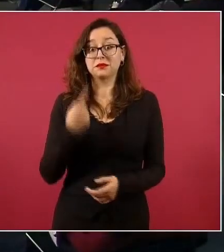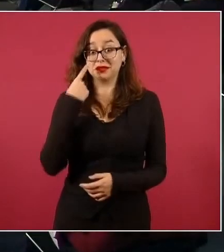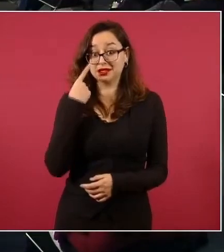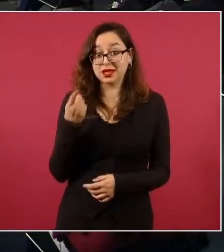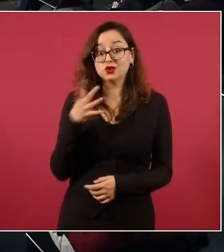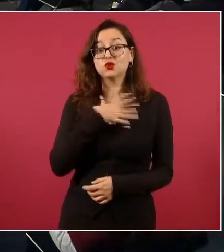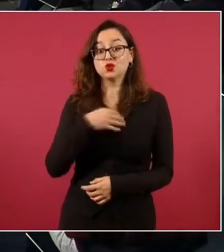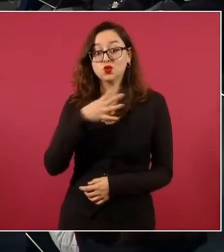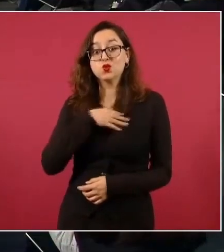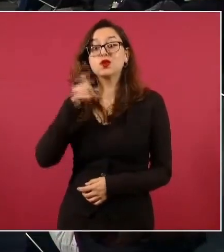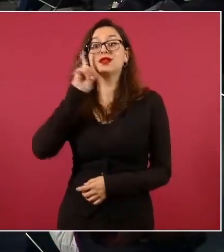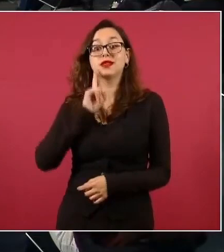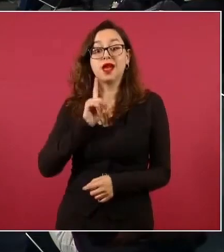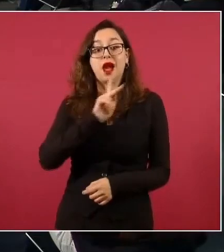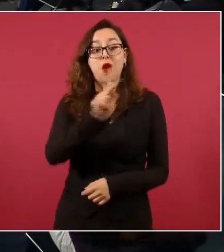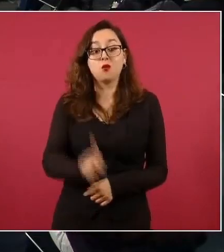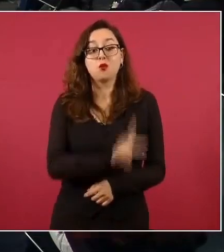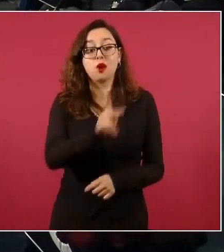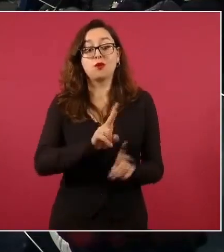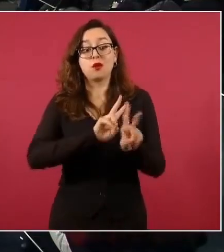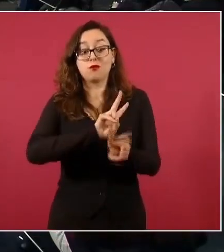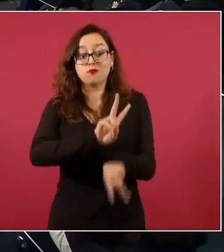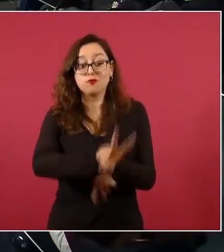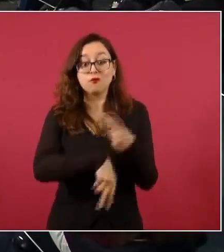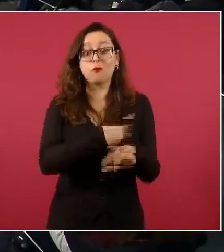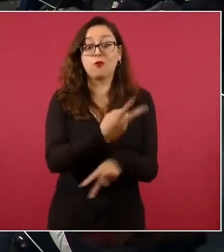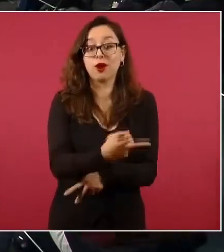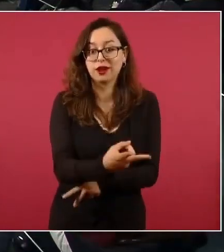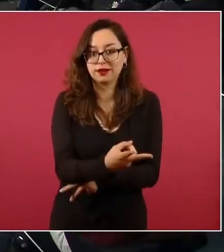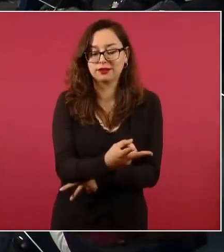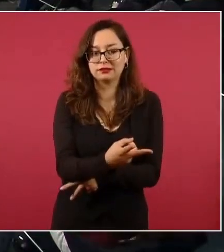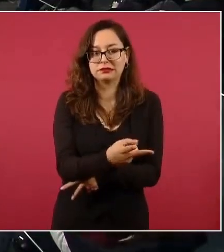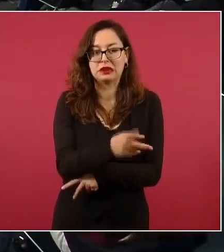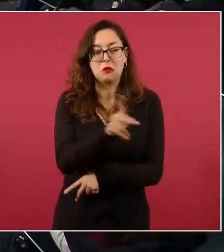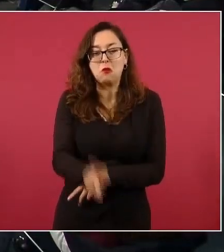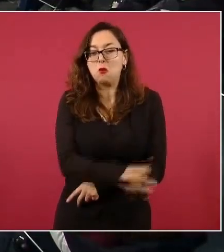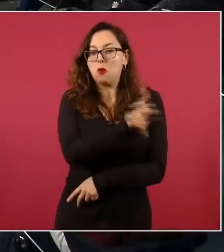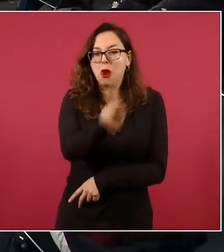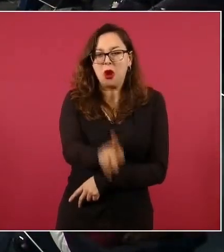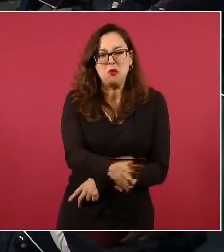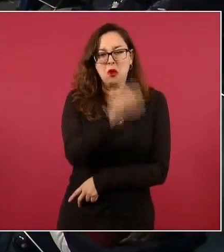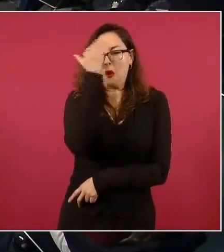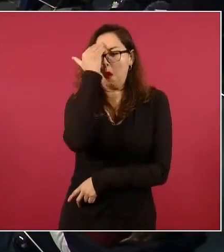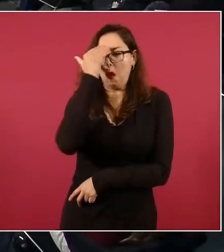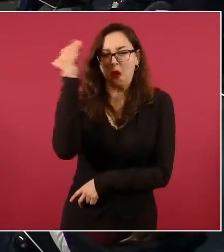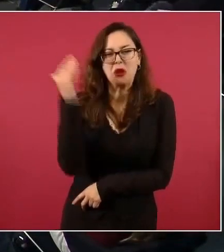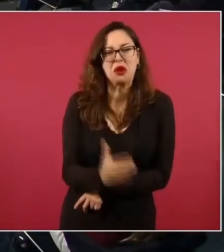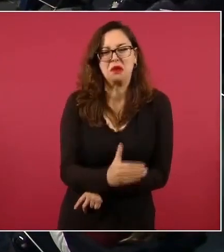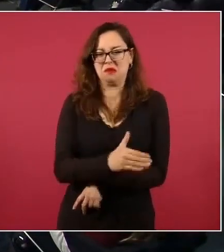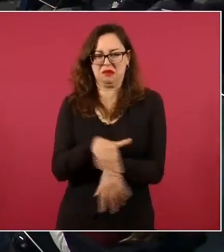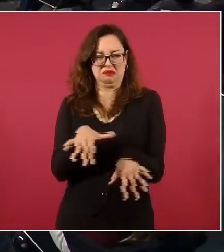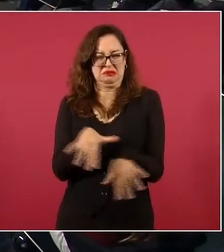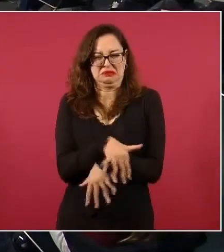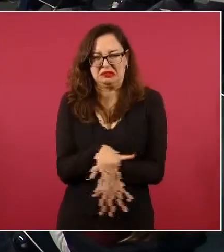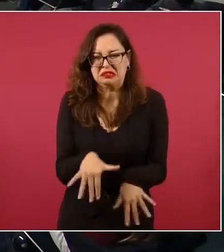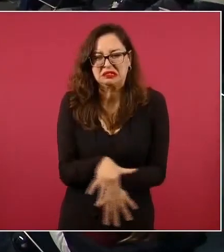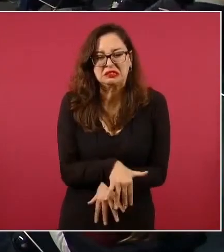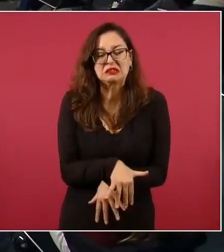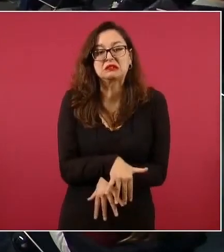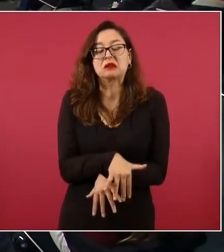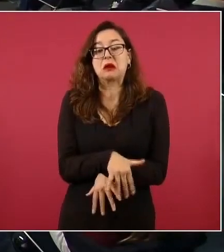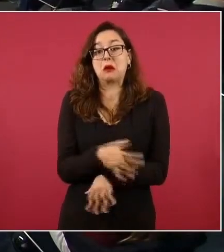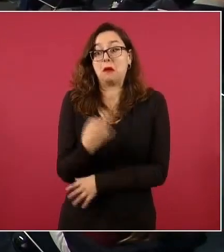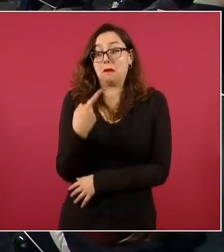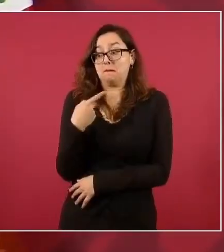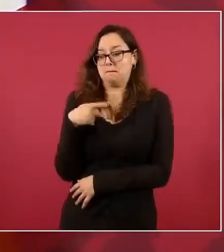Héctor. Este es Aguilar Camín. Sí, y gracias a Héctor, pues, la